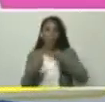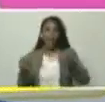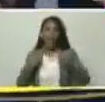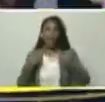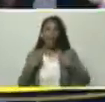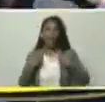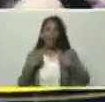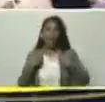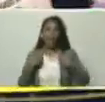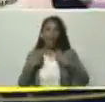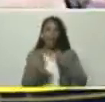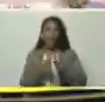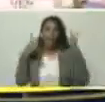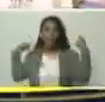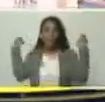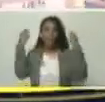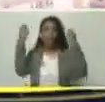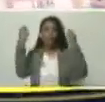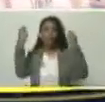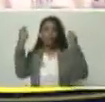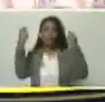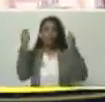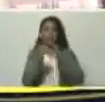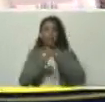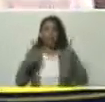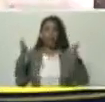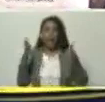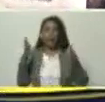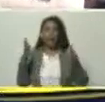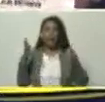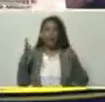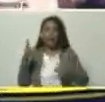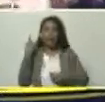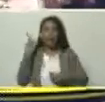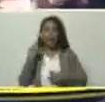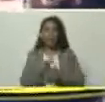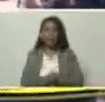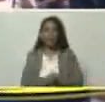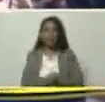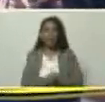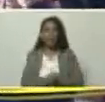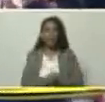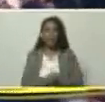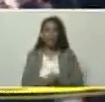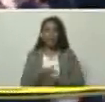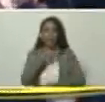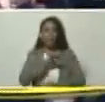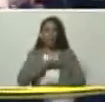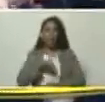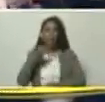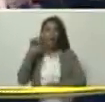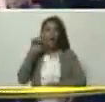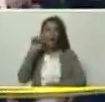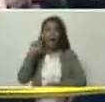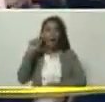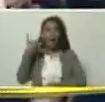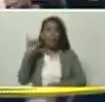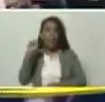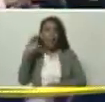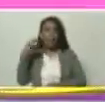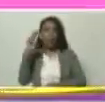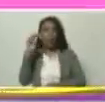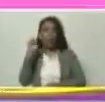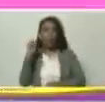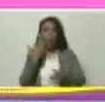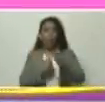esta gran promoción, gran mariscal de Ayacucho. Gran ¡seamos mariscal. Ayacucho! Con Ayacucho